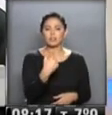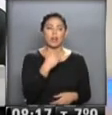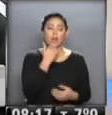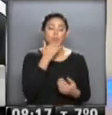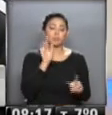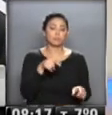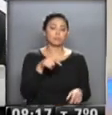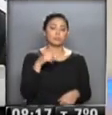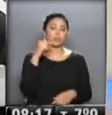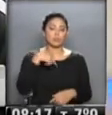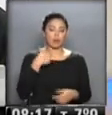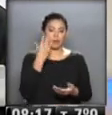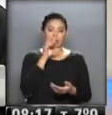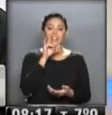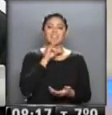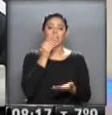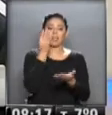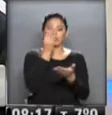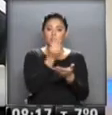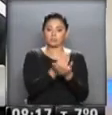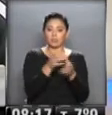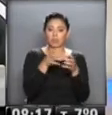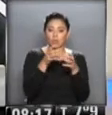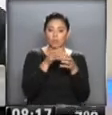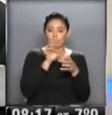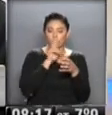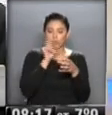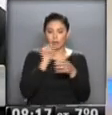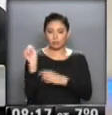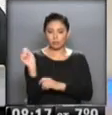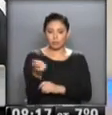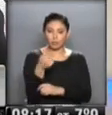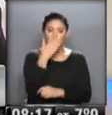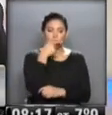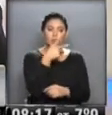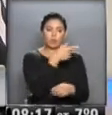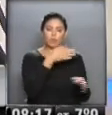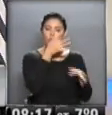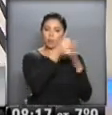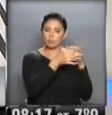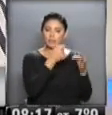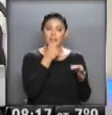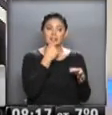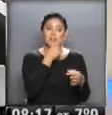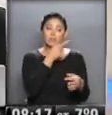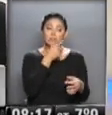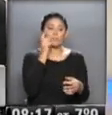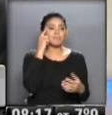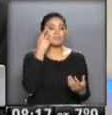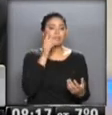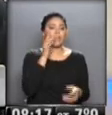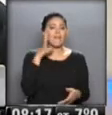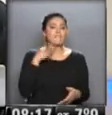a partir de ahora que soy el entrenador de seleccionado femenino de hockey, hablaré con ella. Si consideramos que hay algo que aclarar,